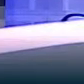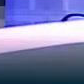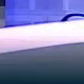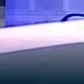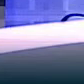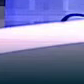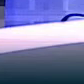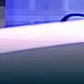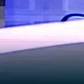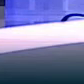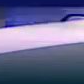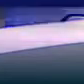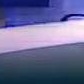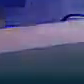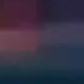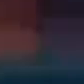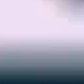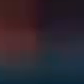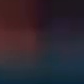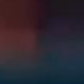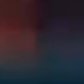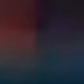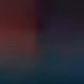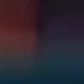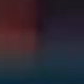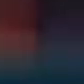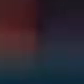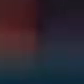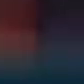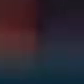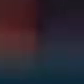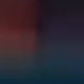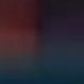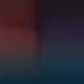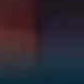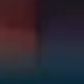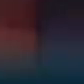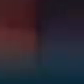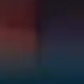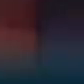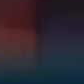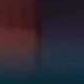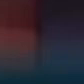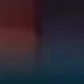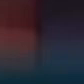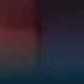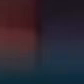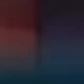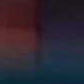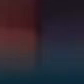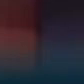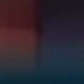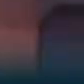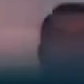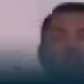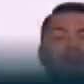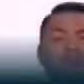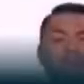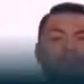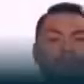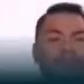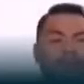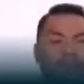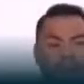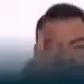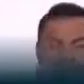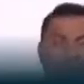Perú. Lo que habría que hacer es simplemente proceder al cambio del artículo pertinente de la Constitución. Claro.